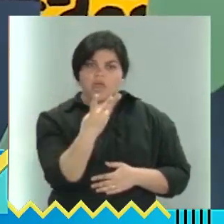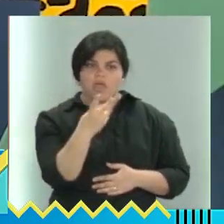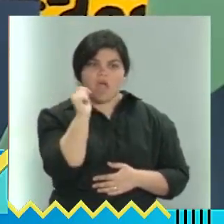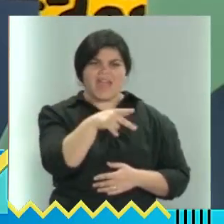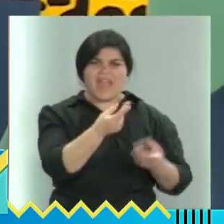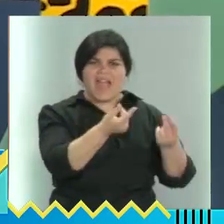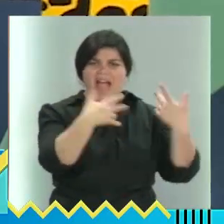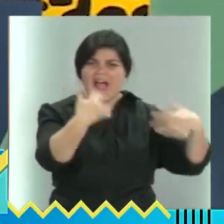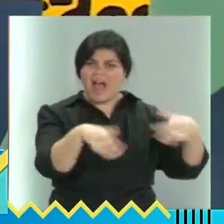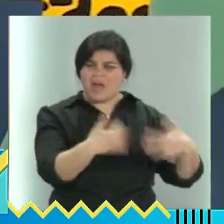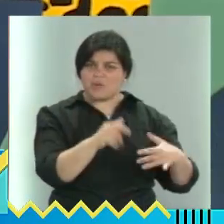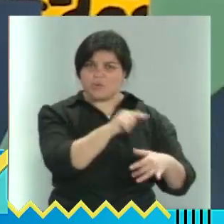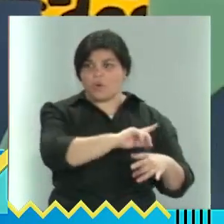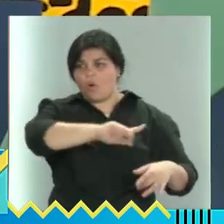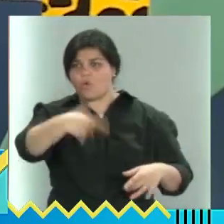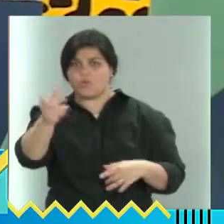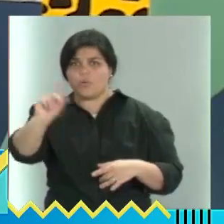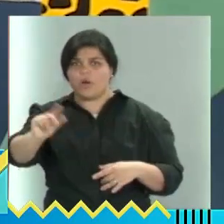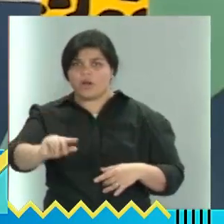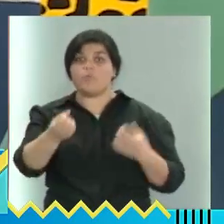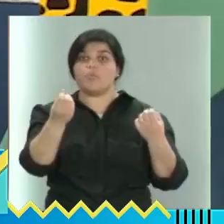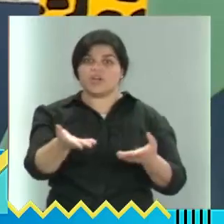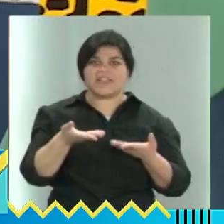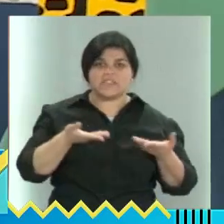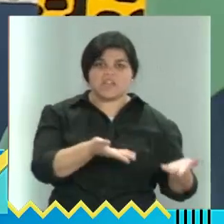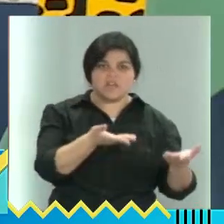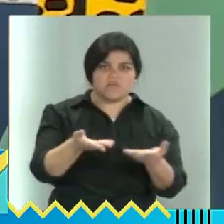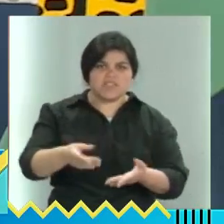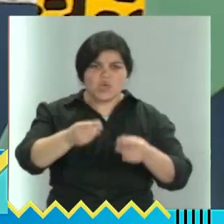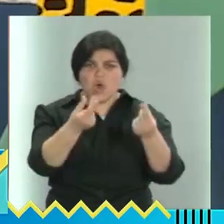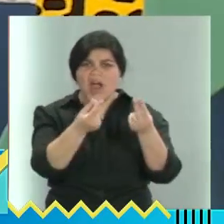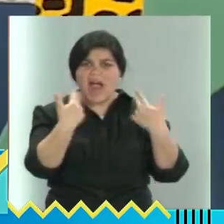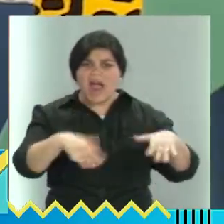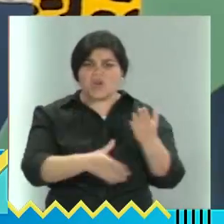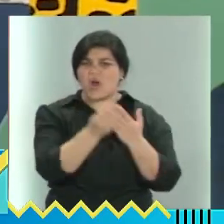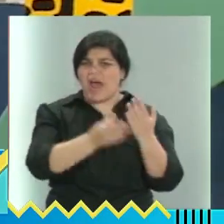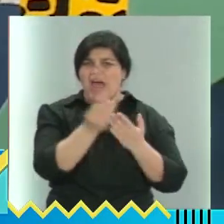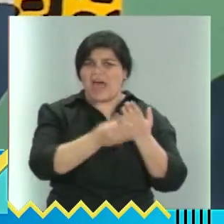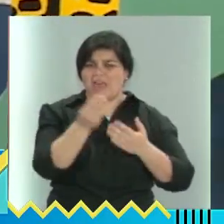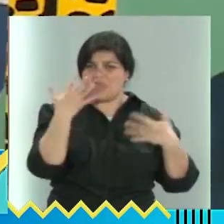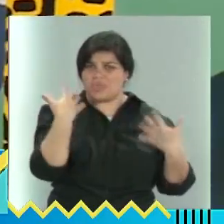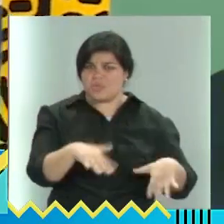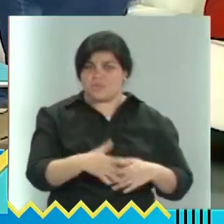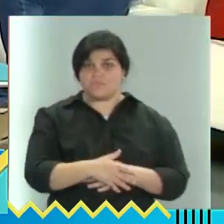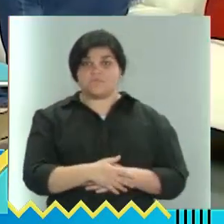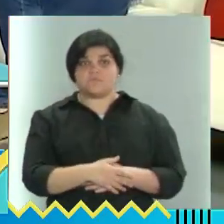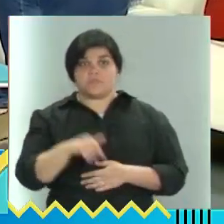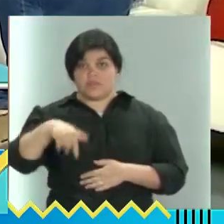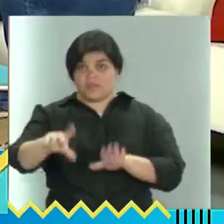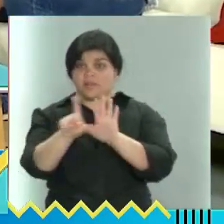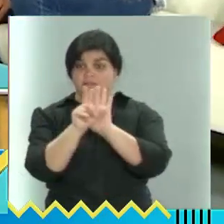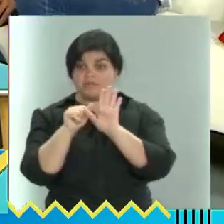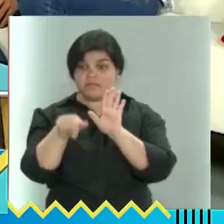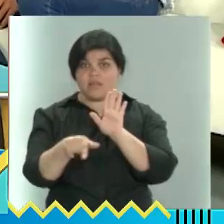barrio ese del IPB que otro, porque para llevar los servicios ahí es muy caro. Entonces, yo creo que esta ley viene